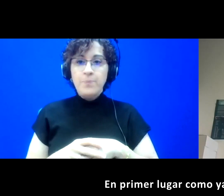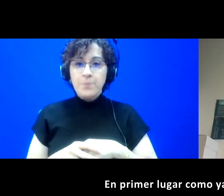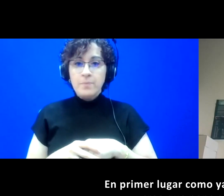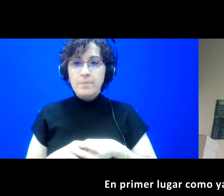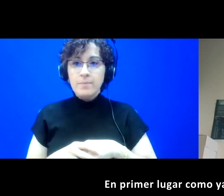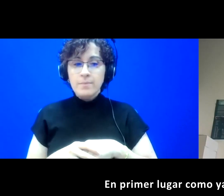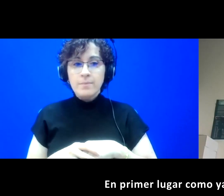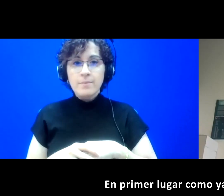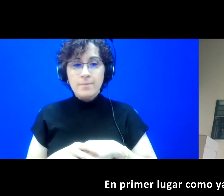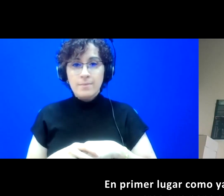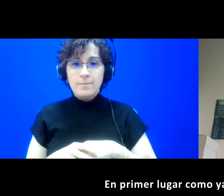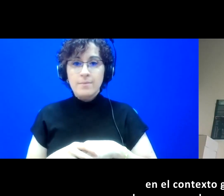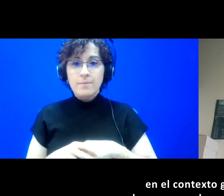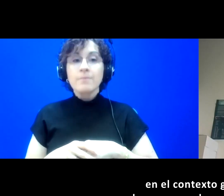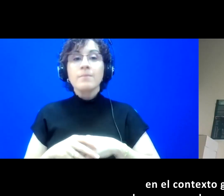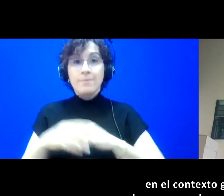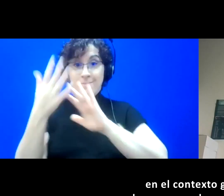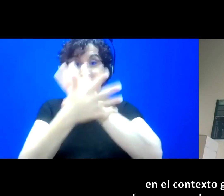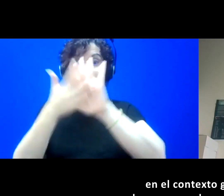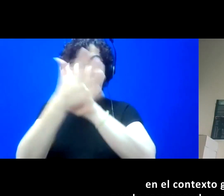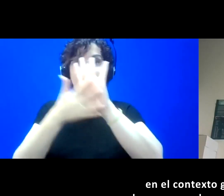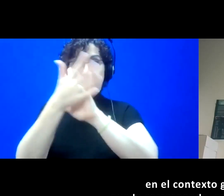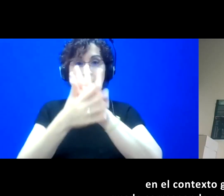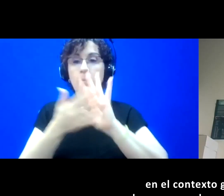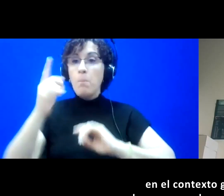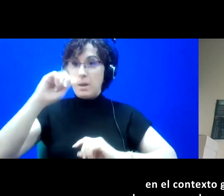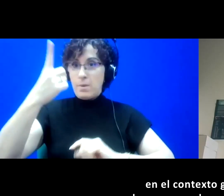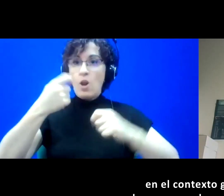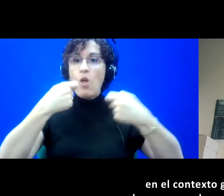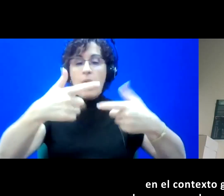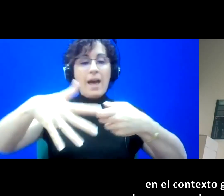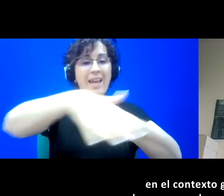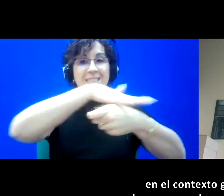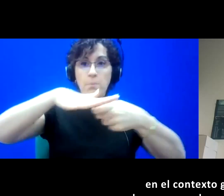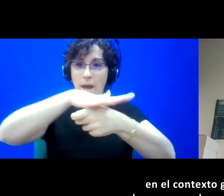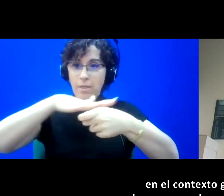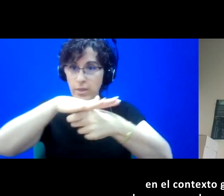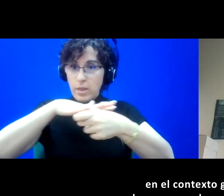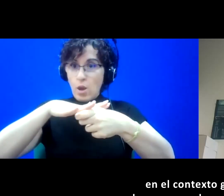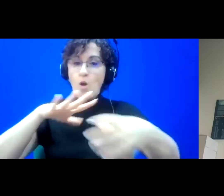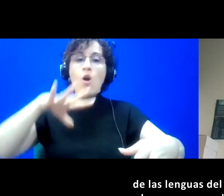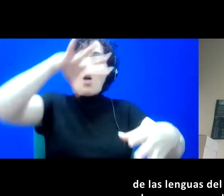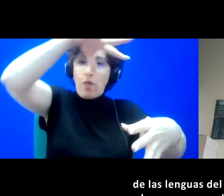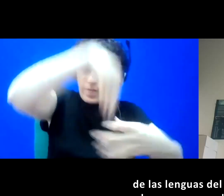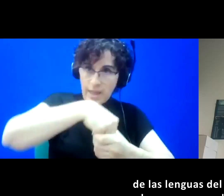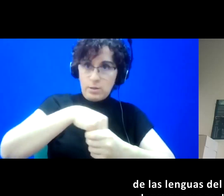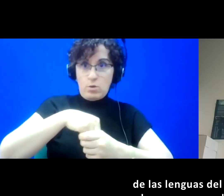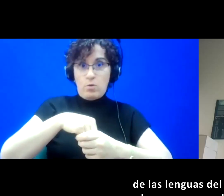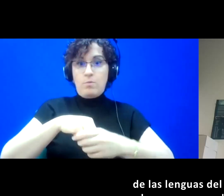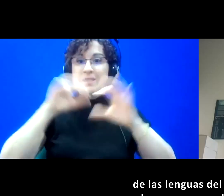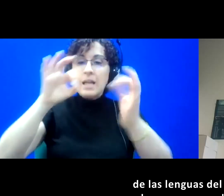a la LSE en el contexto global que le corresponde, en el contexto de las lenguas del